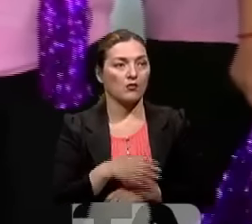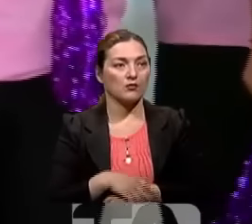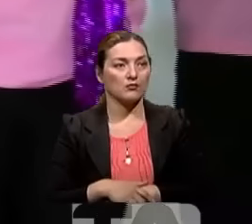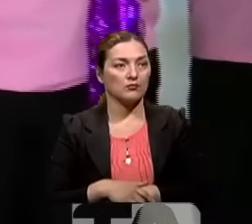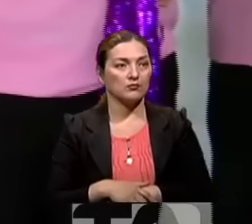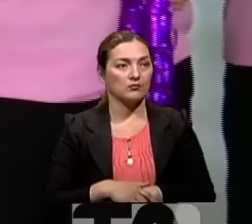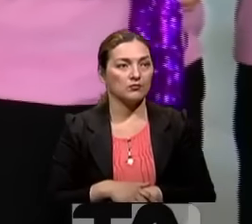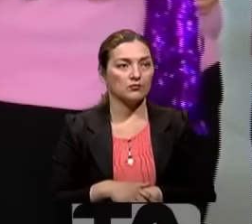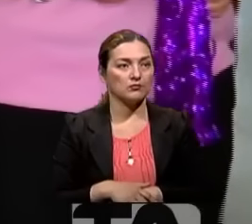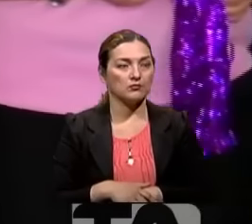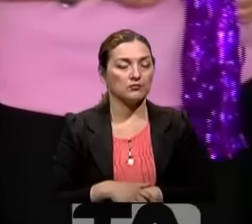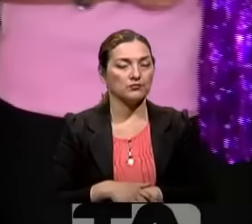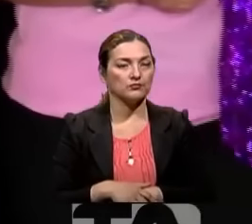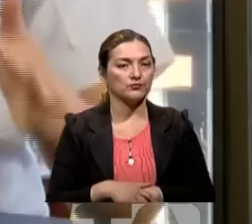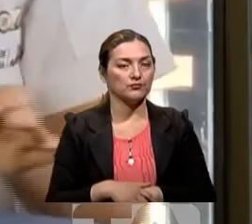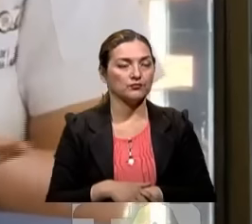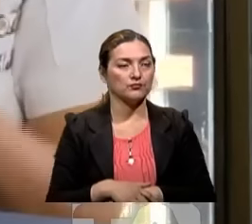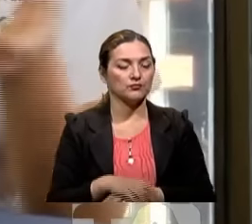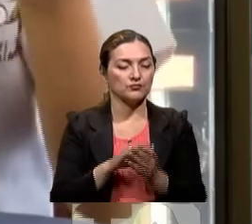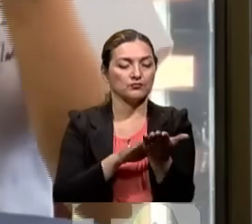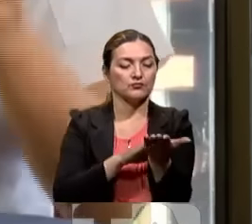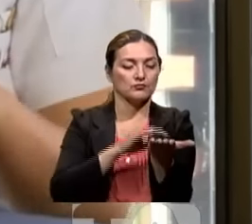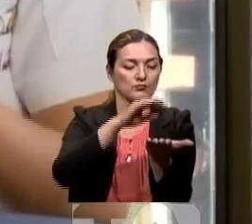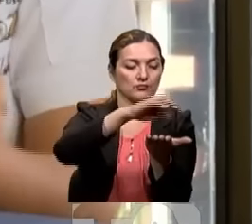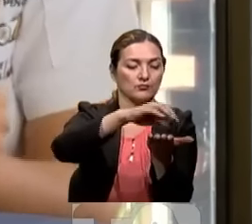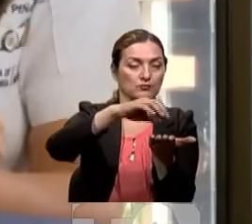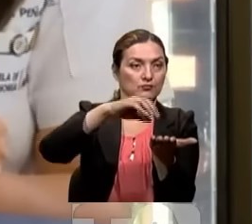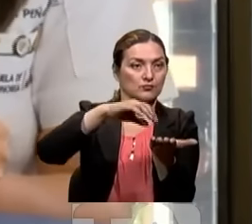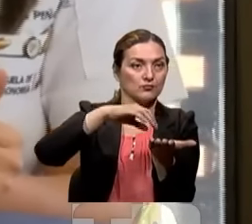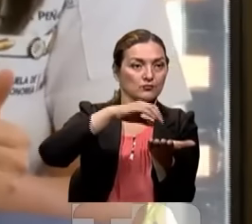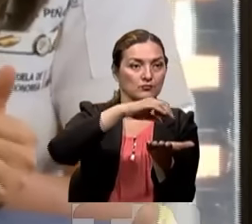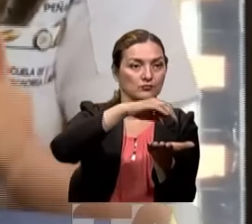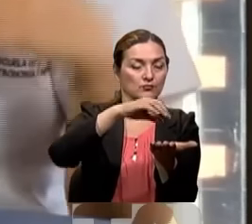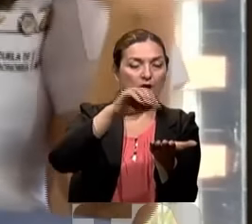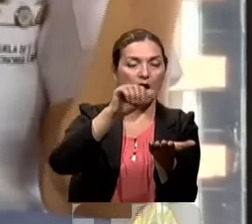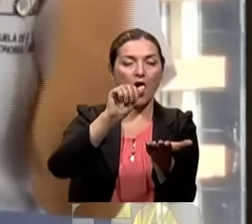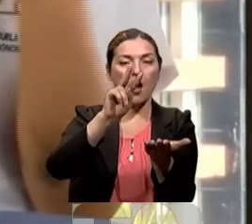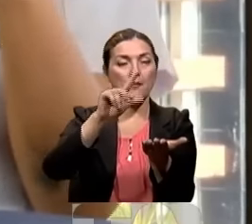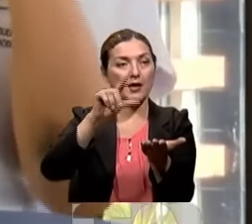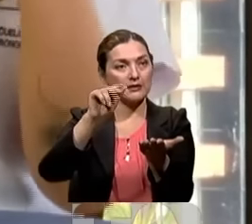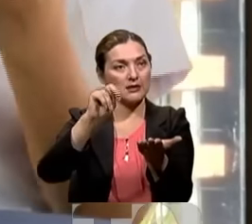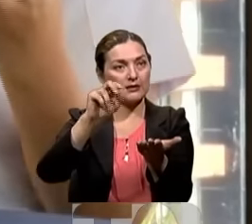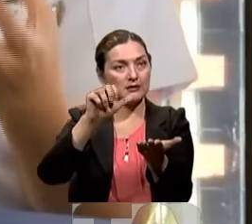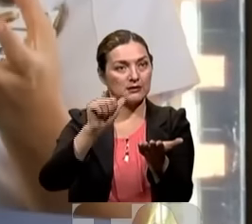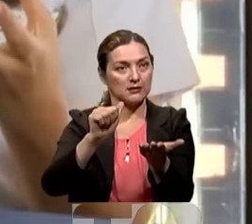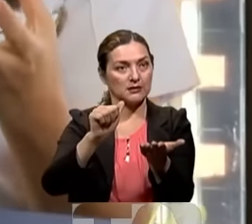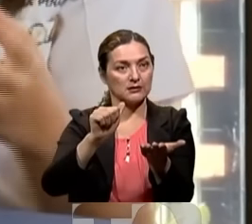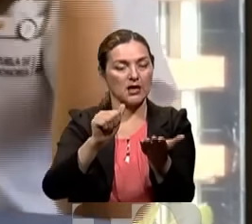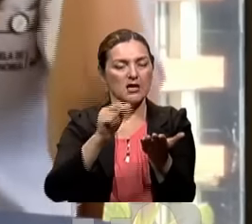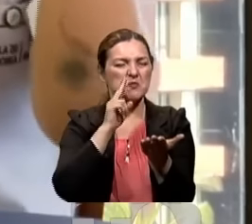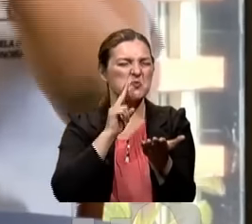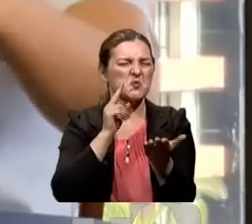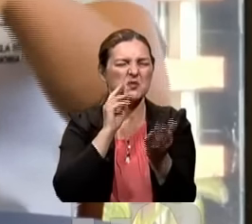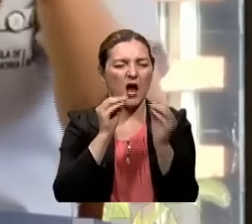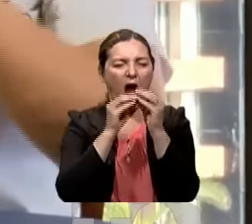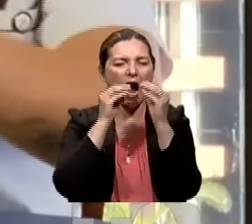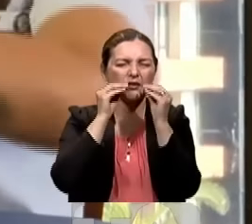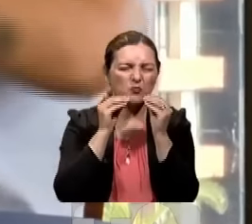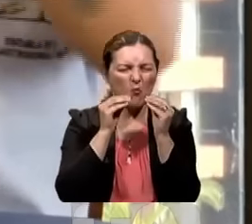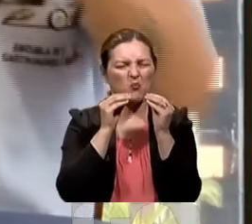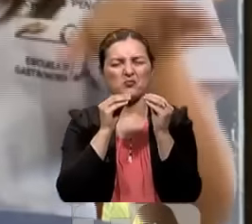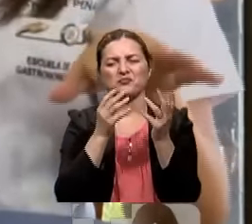ver, la que me tocó a mí tiene todo el glaseado de, bueno, no es glaseado, sino la cobertura de avellana, y puede resultar muy empalagoso en boca. Ya el full